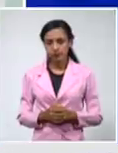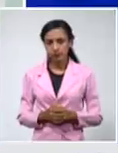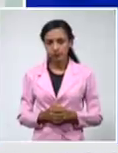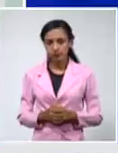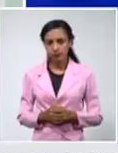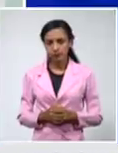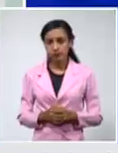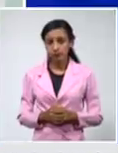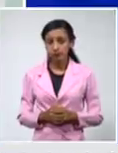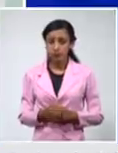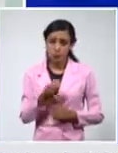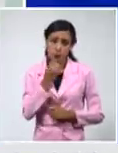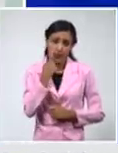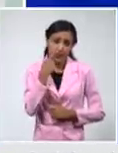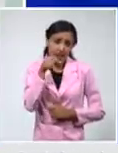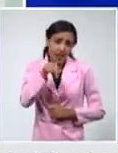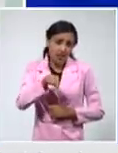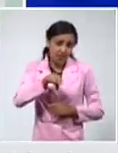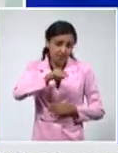un tanto superior.